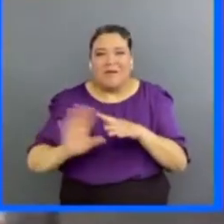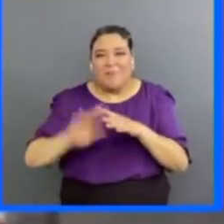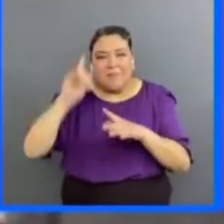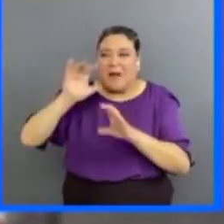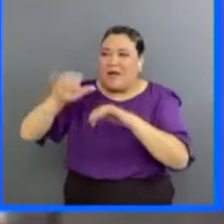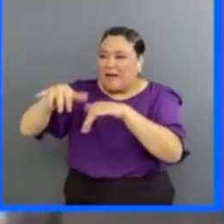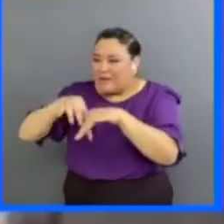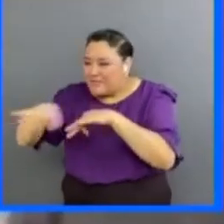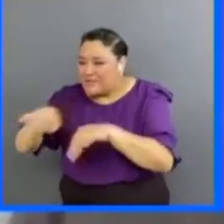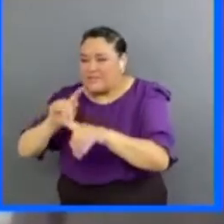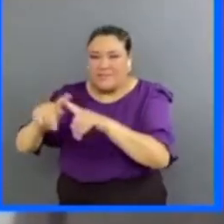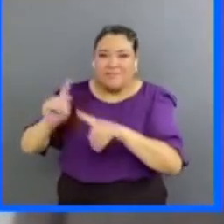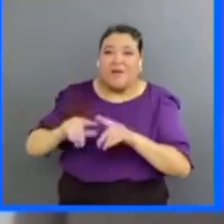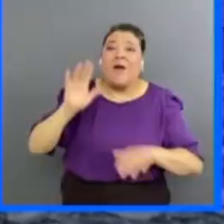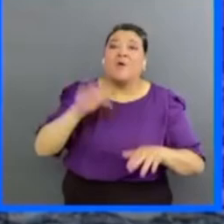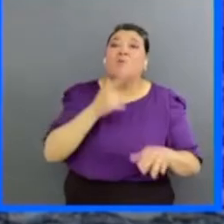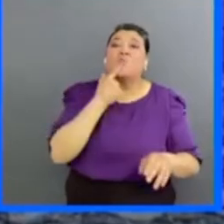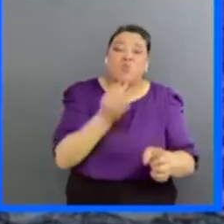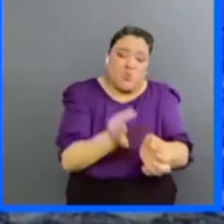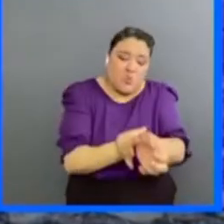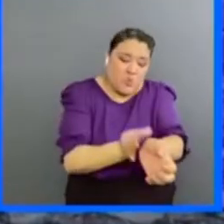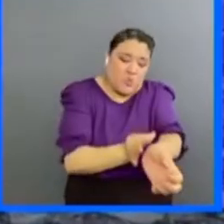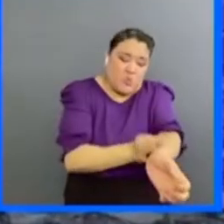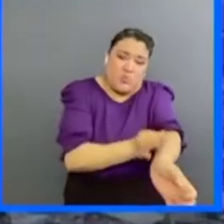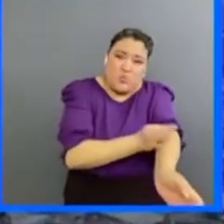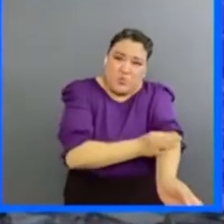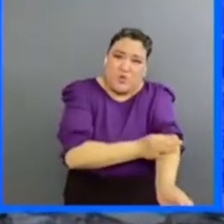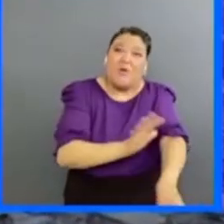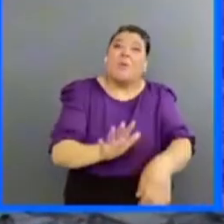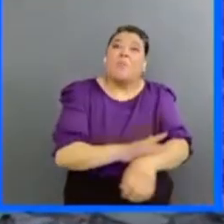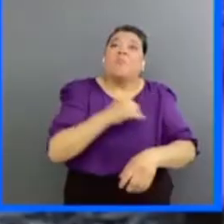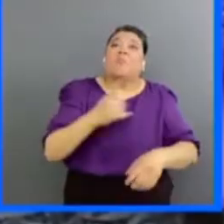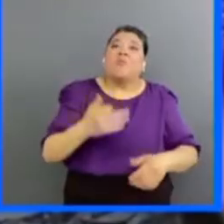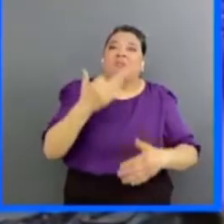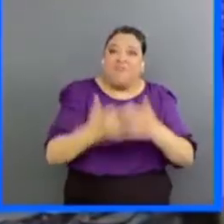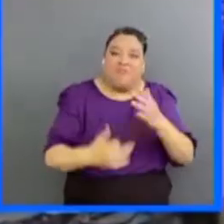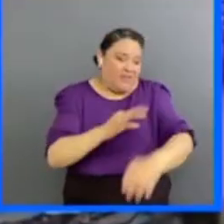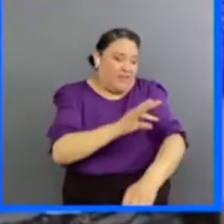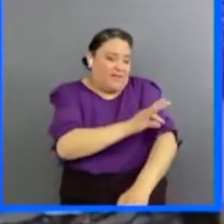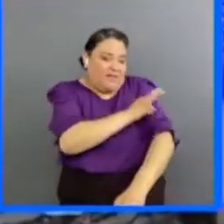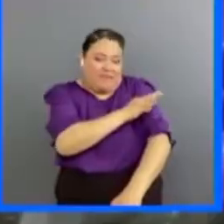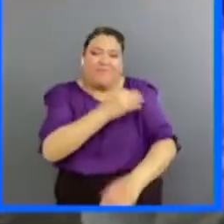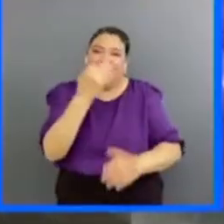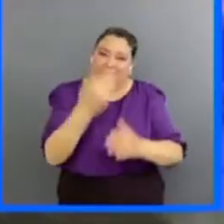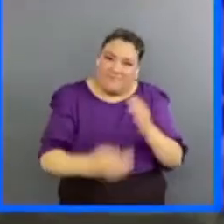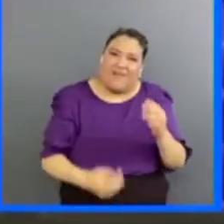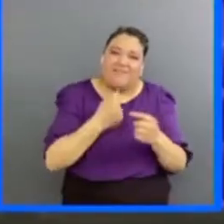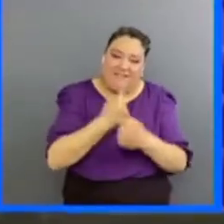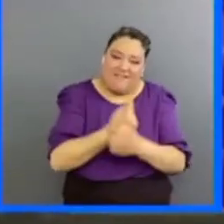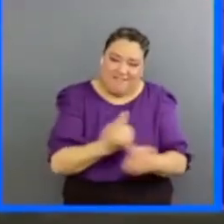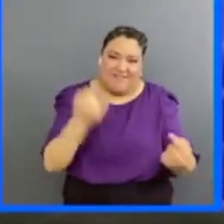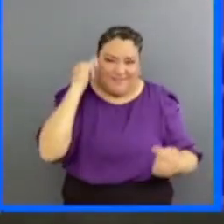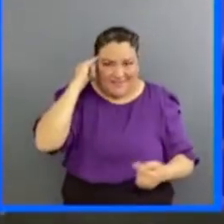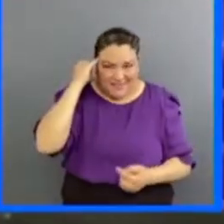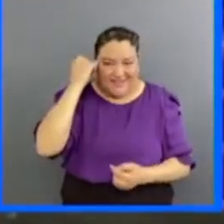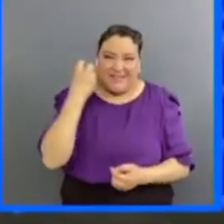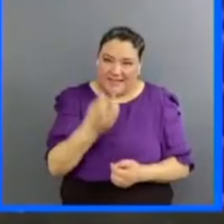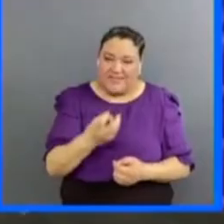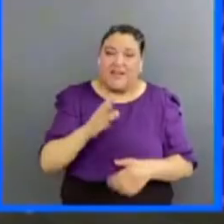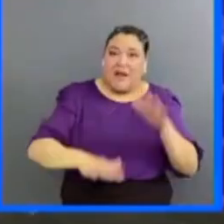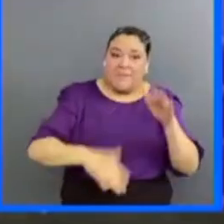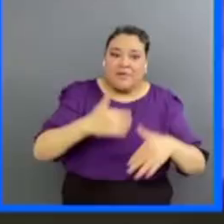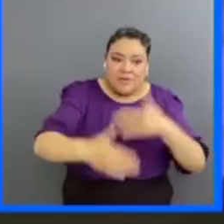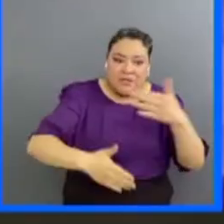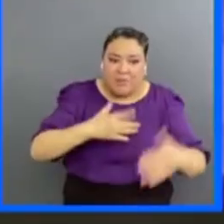del sarampión, la principal causa del brote es la falta de vacunación entre la población indígena y complicaciones como la